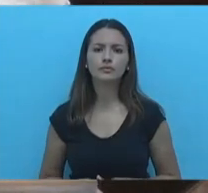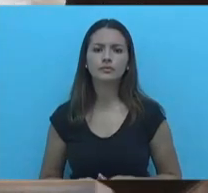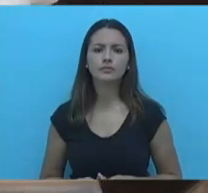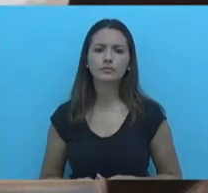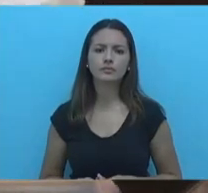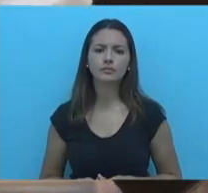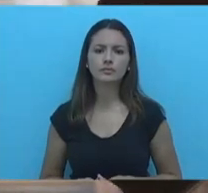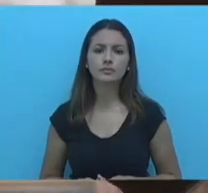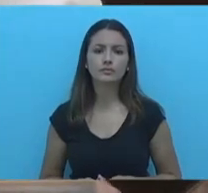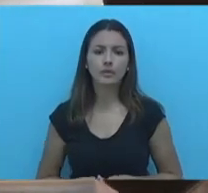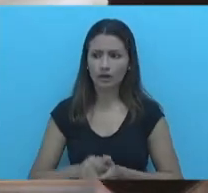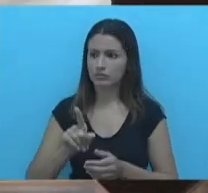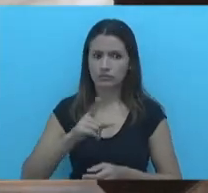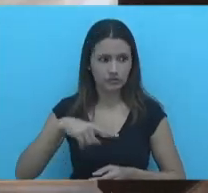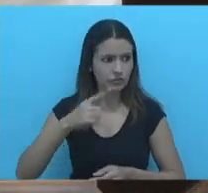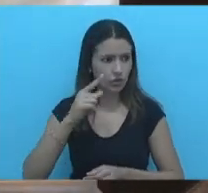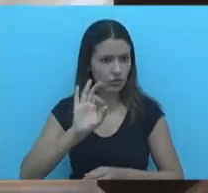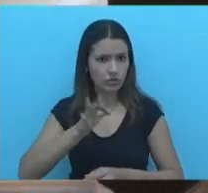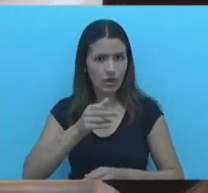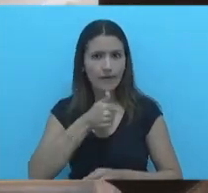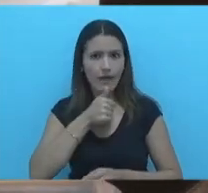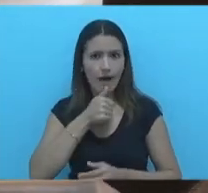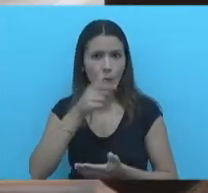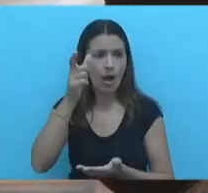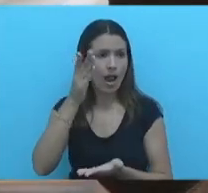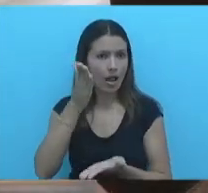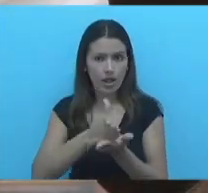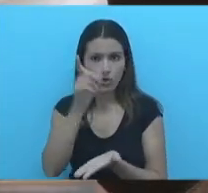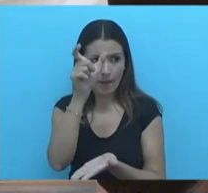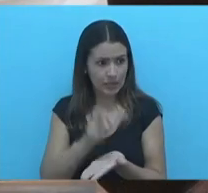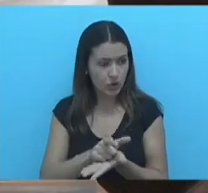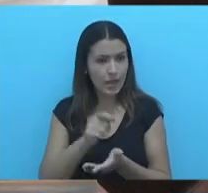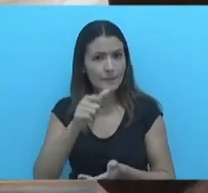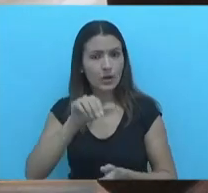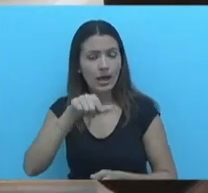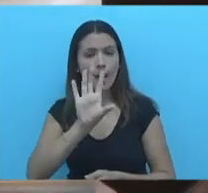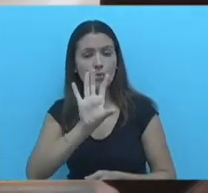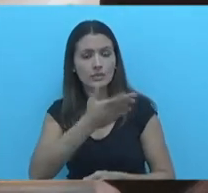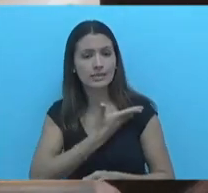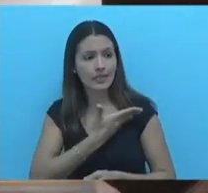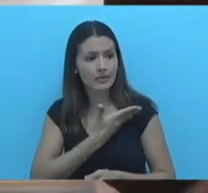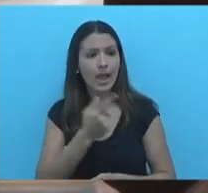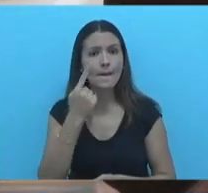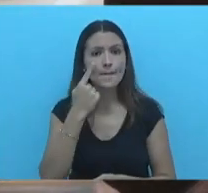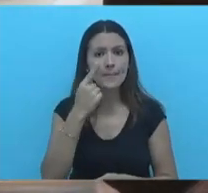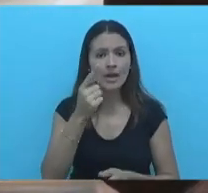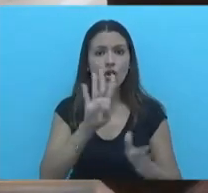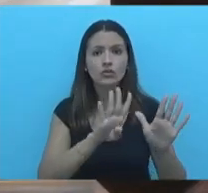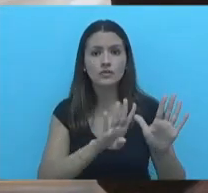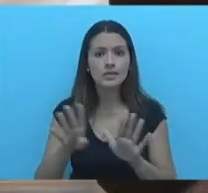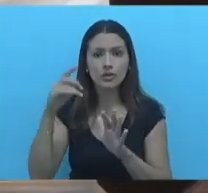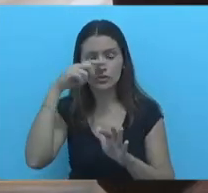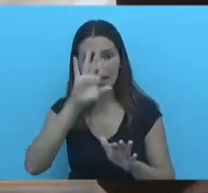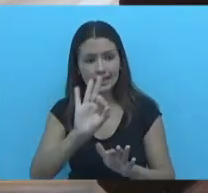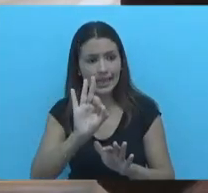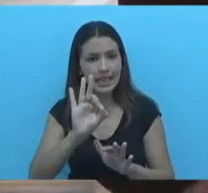ser el agua un derecho humano, hay 1.970 casos sociales nada más